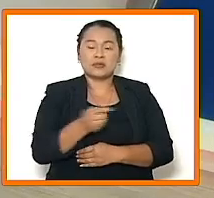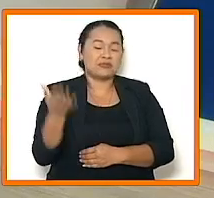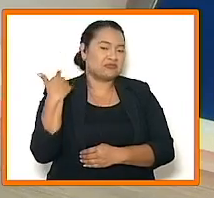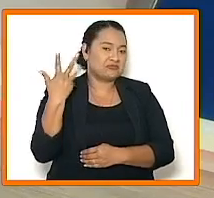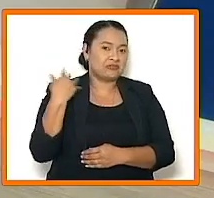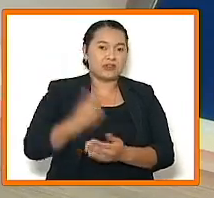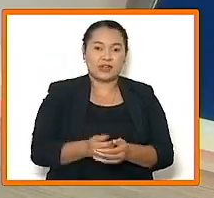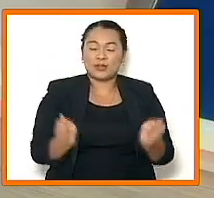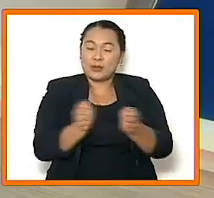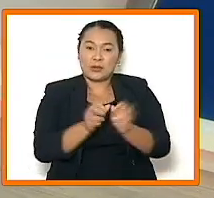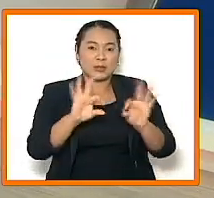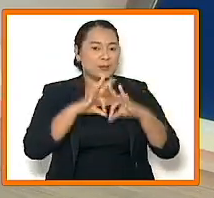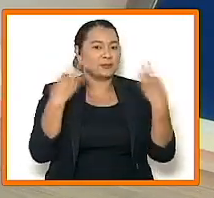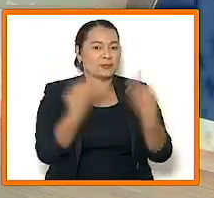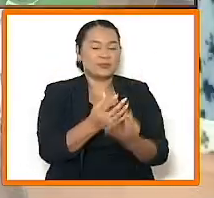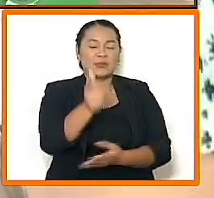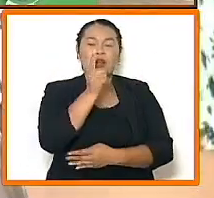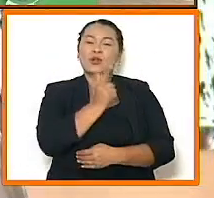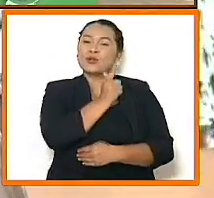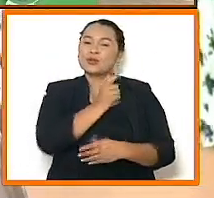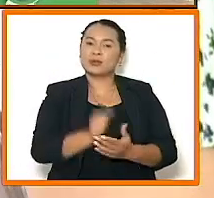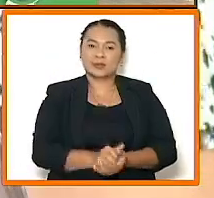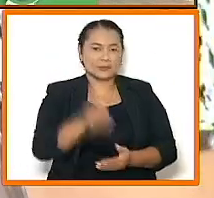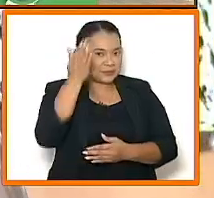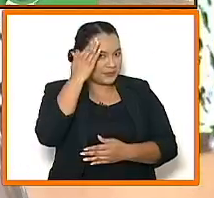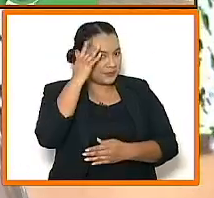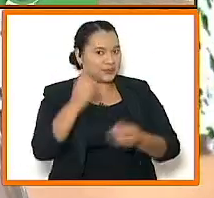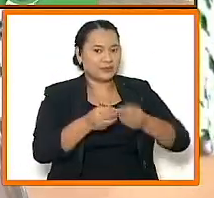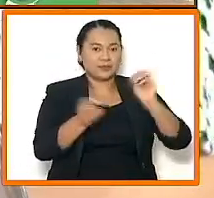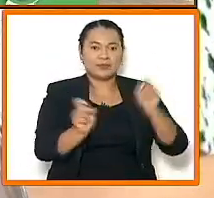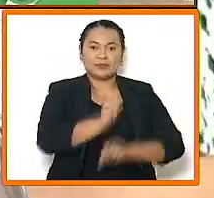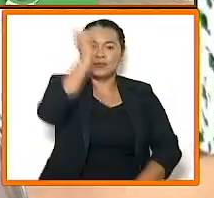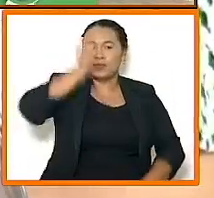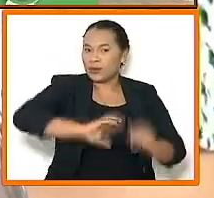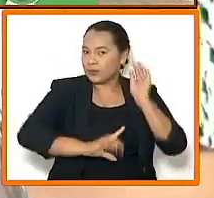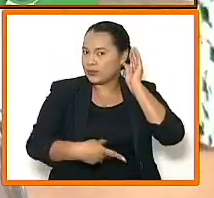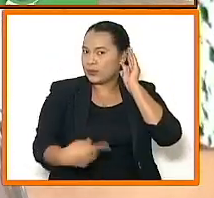familia Loto. Vamos a conocer el primer dígito favorecido para Diaria y este es